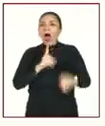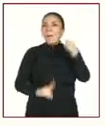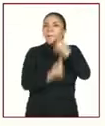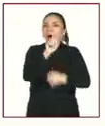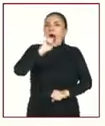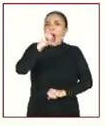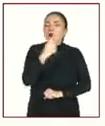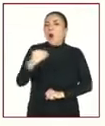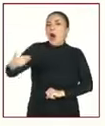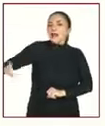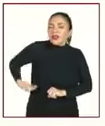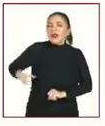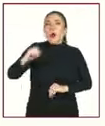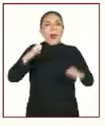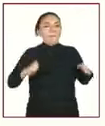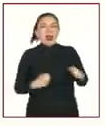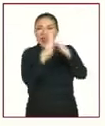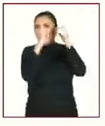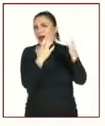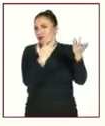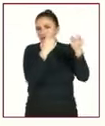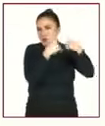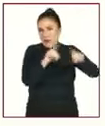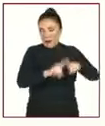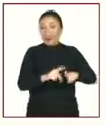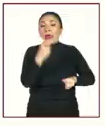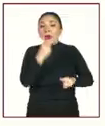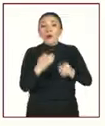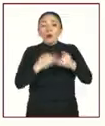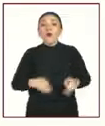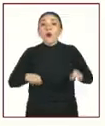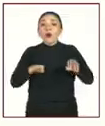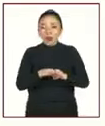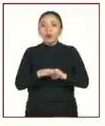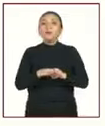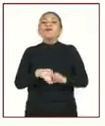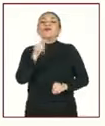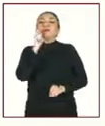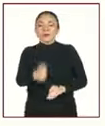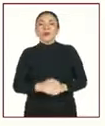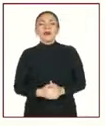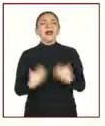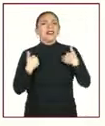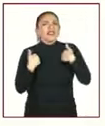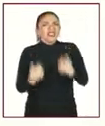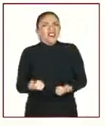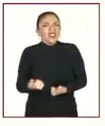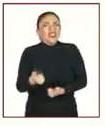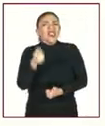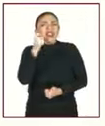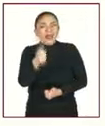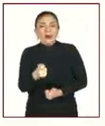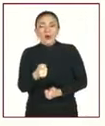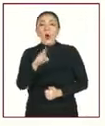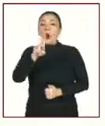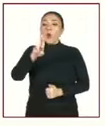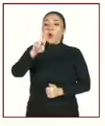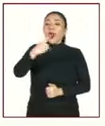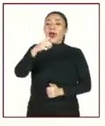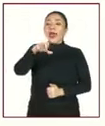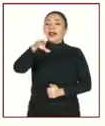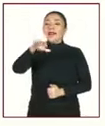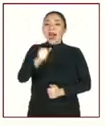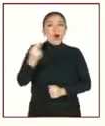una urgencia o una emergencia. Es muy importante que definamos que una urgencia puede